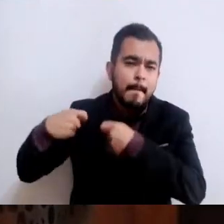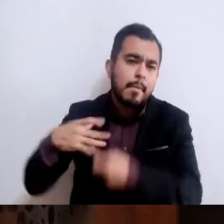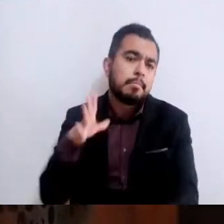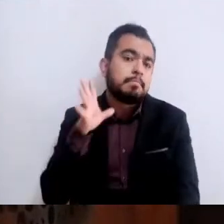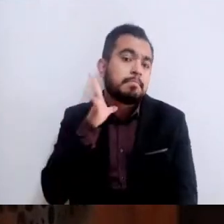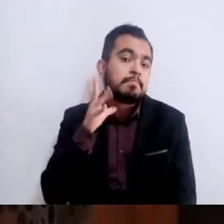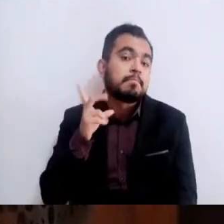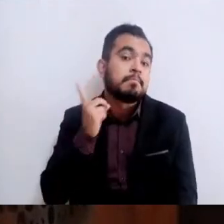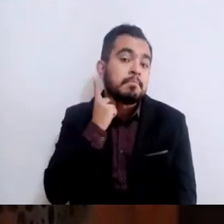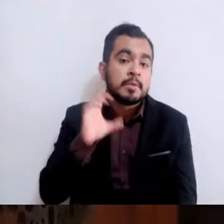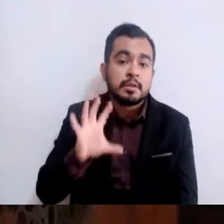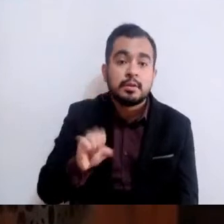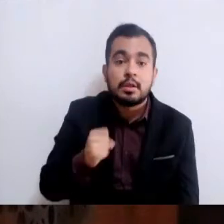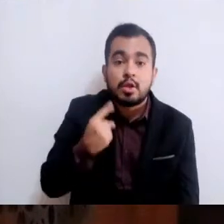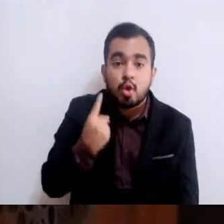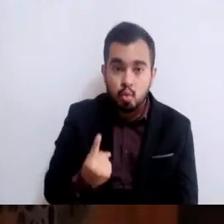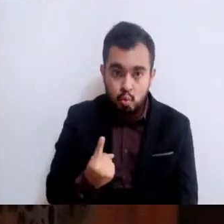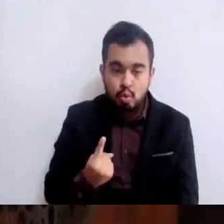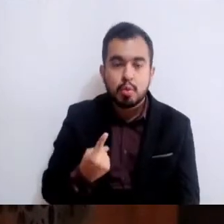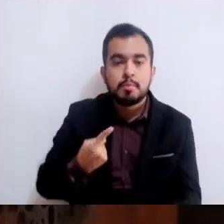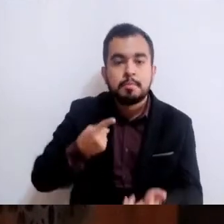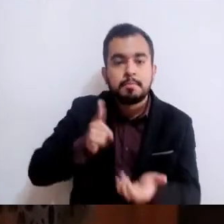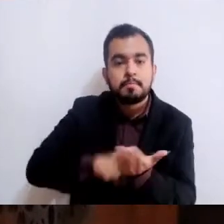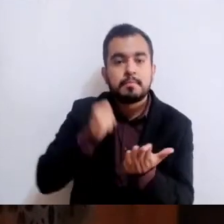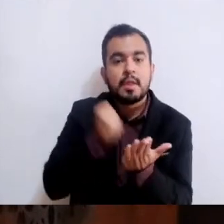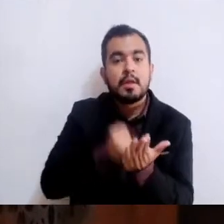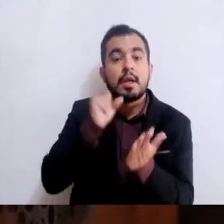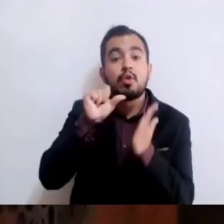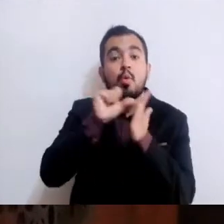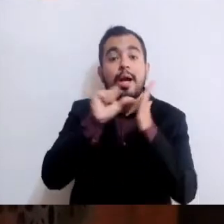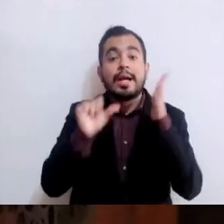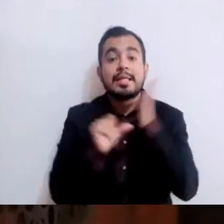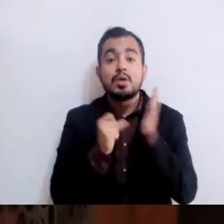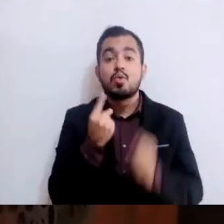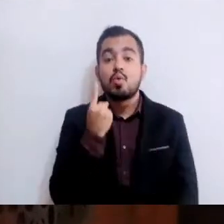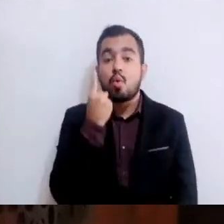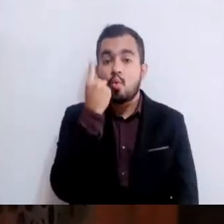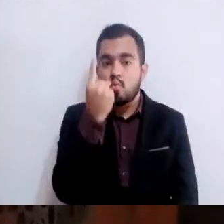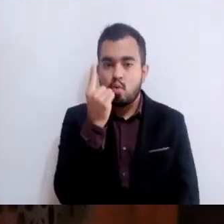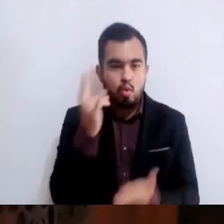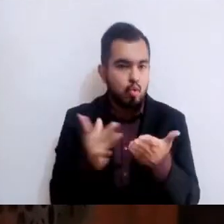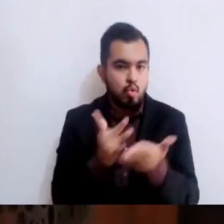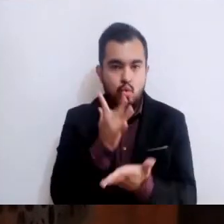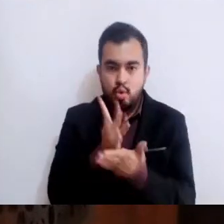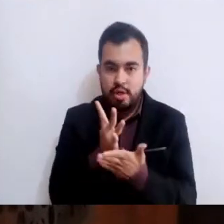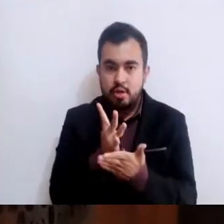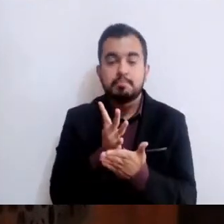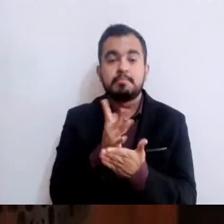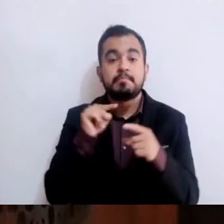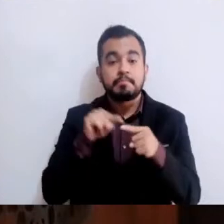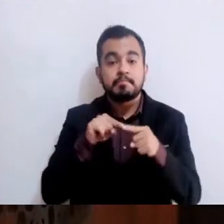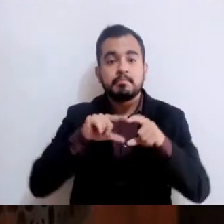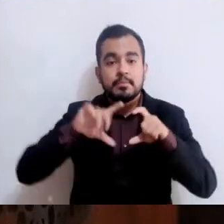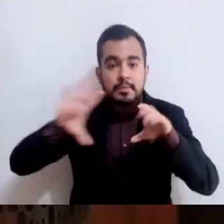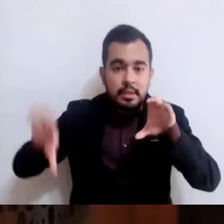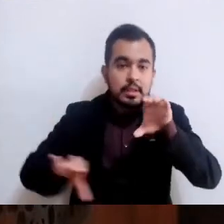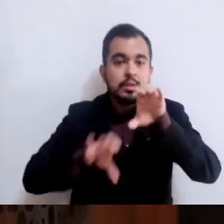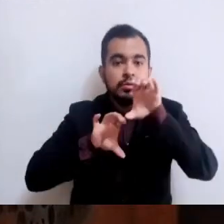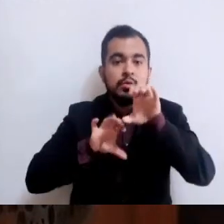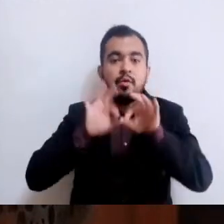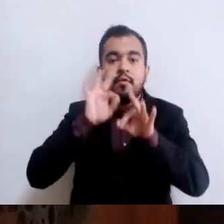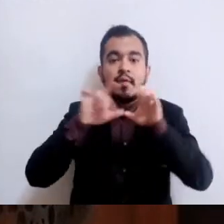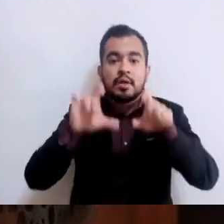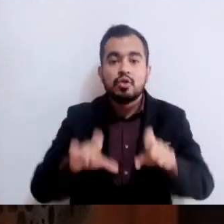de México decreta: artículo 1, único. Se adiciona la fracción 4 al